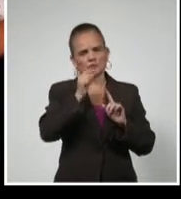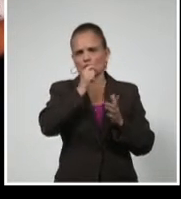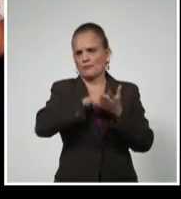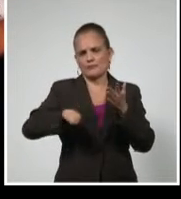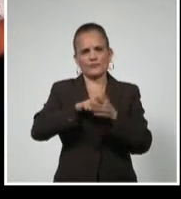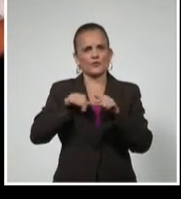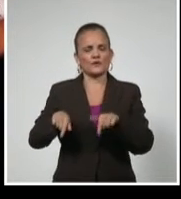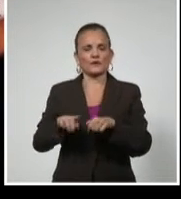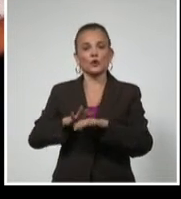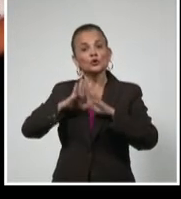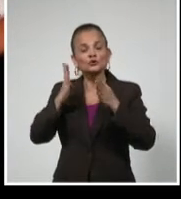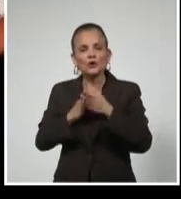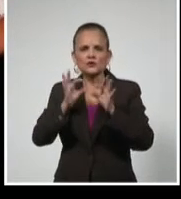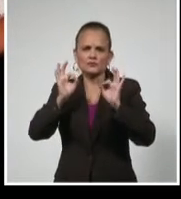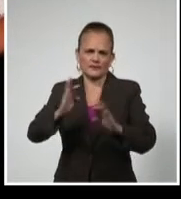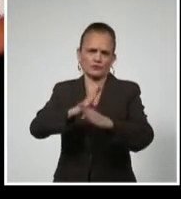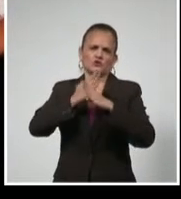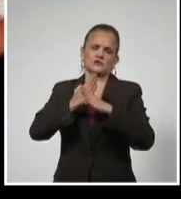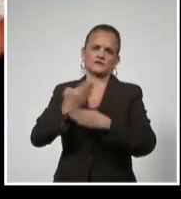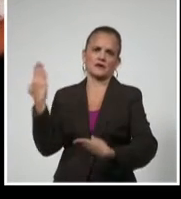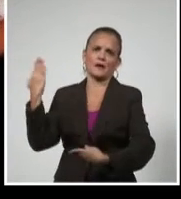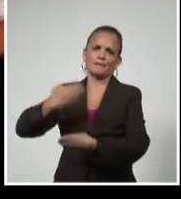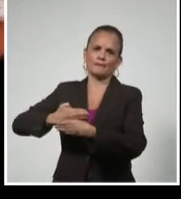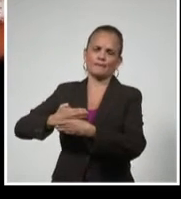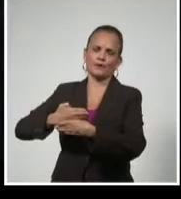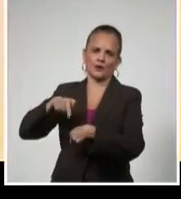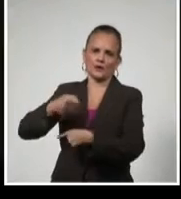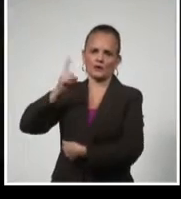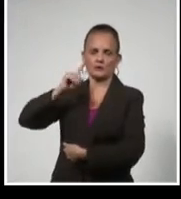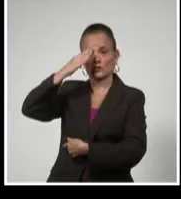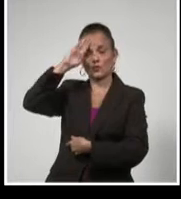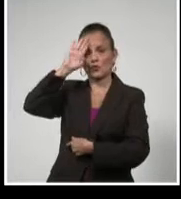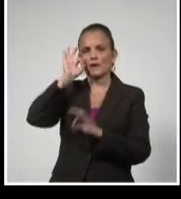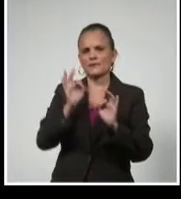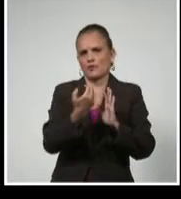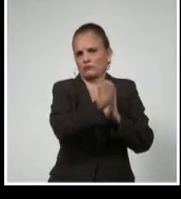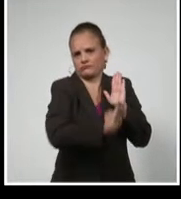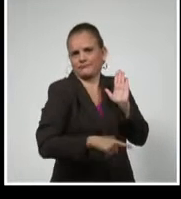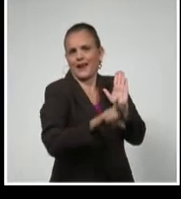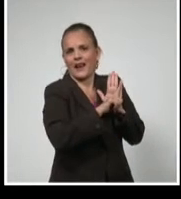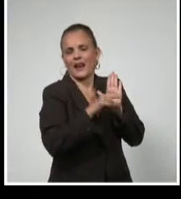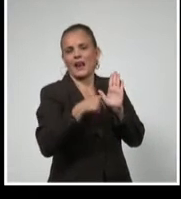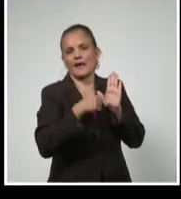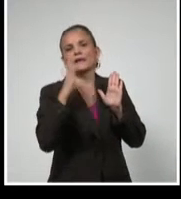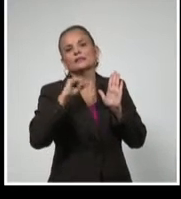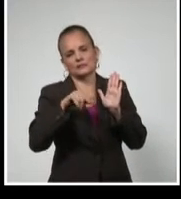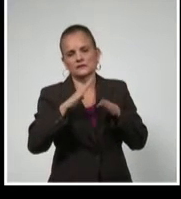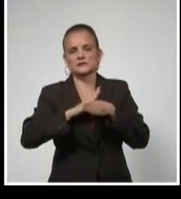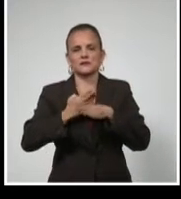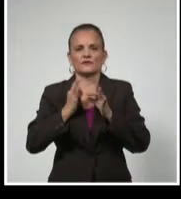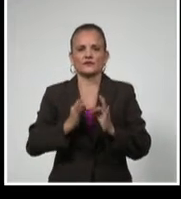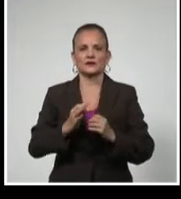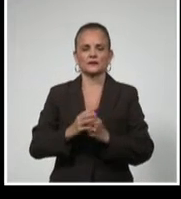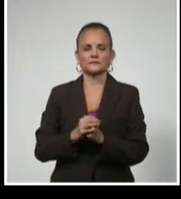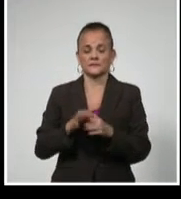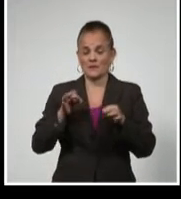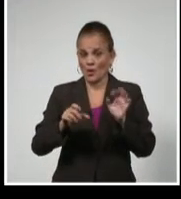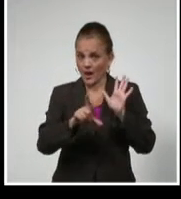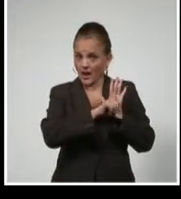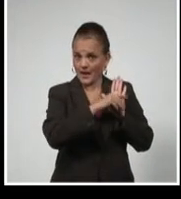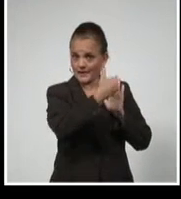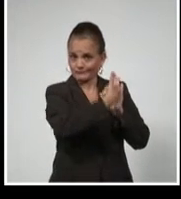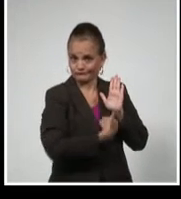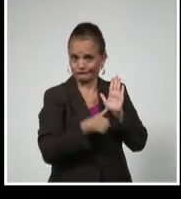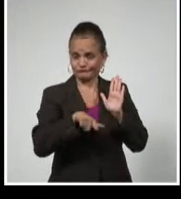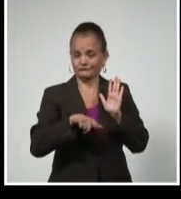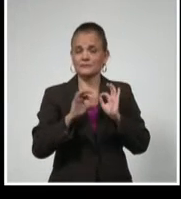bloqueo, sino específicamente el título 3 de la ley Helms-Burton. Es una ley concebida justamente para que no